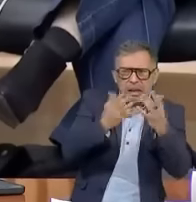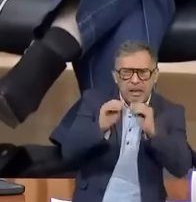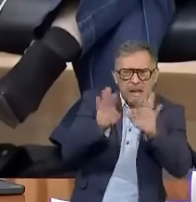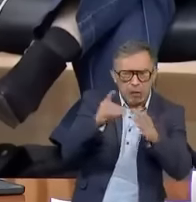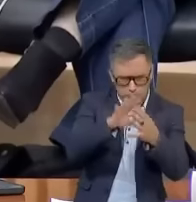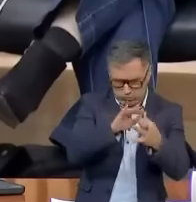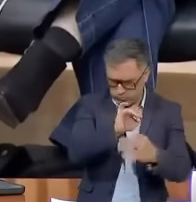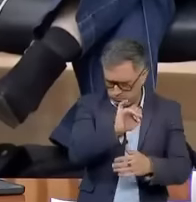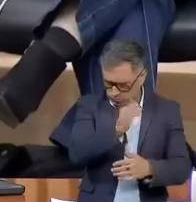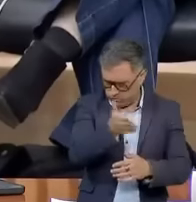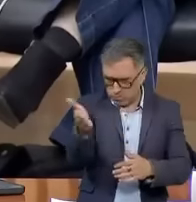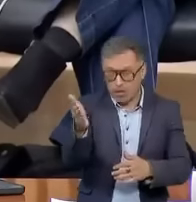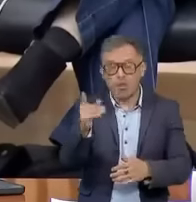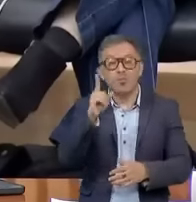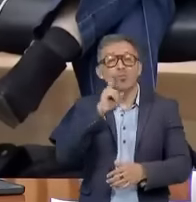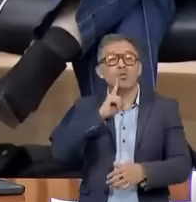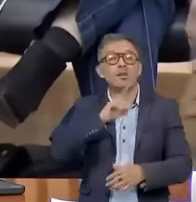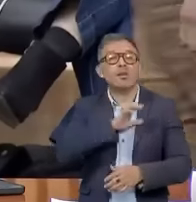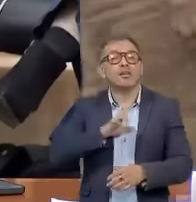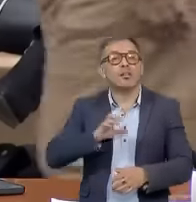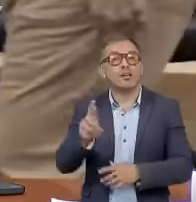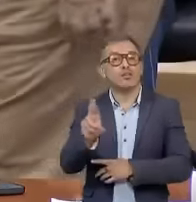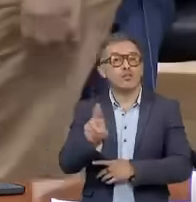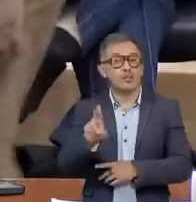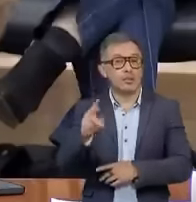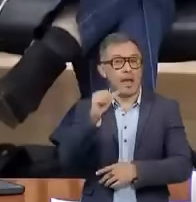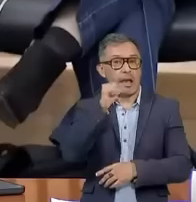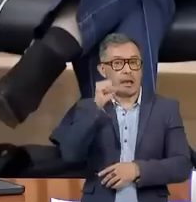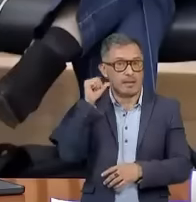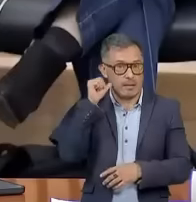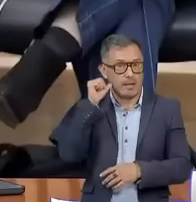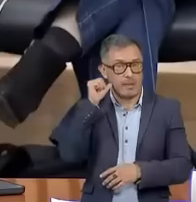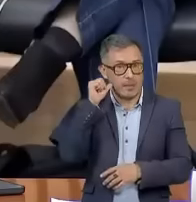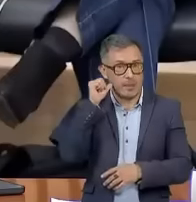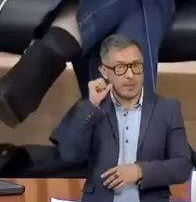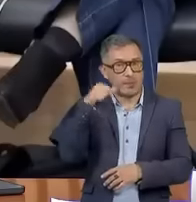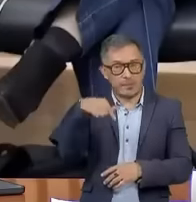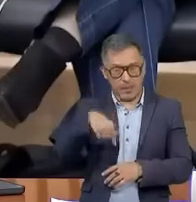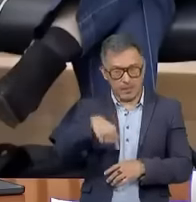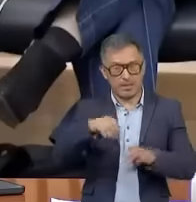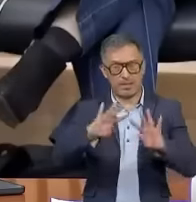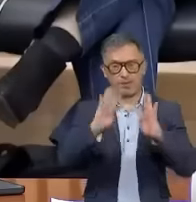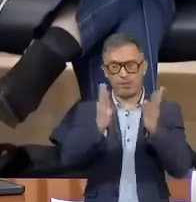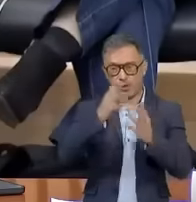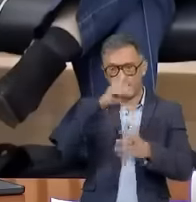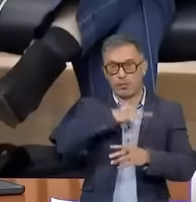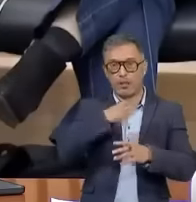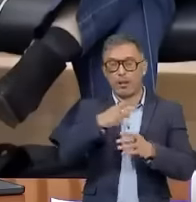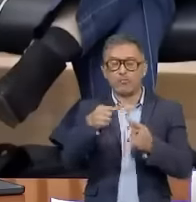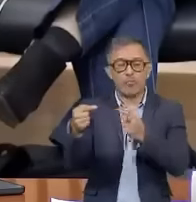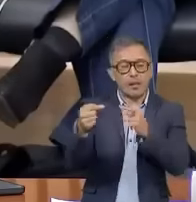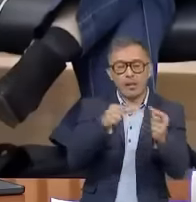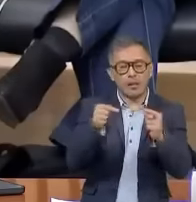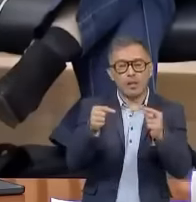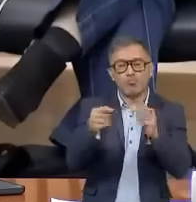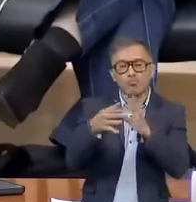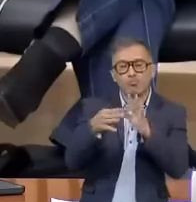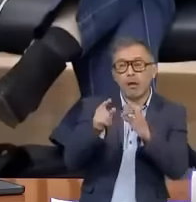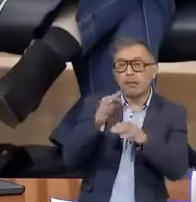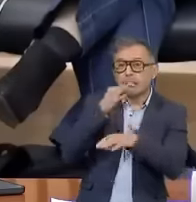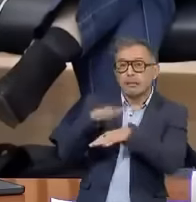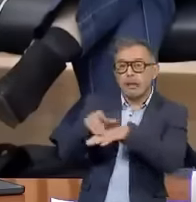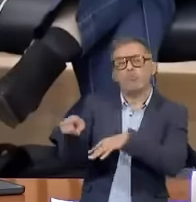Gálvez a partir de que se dio el debate el día de ayer aquí en este consejo general decidió bajar la